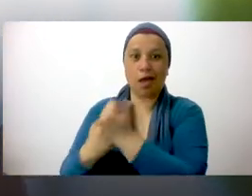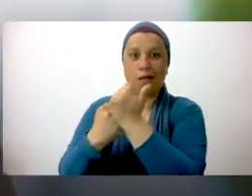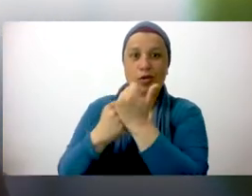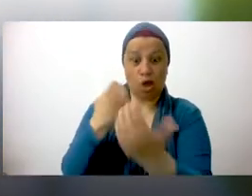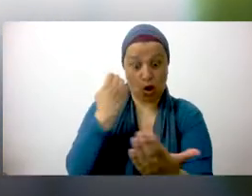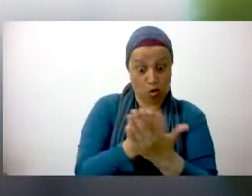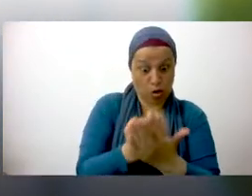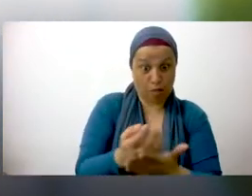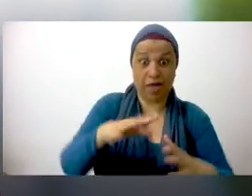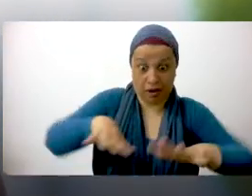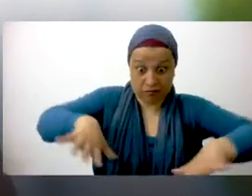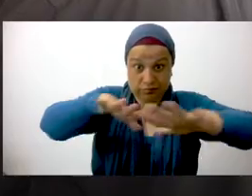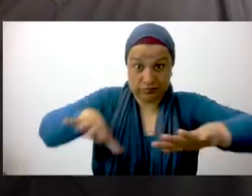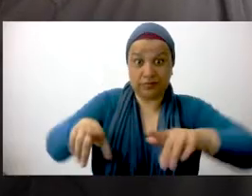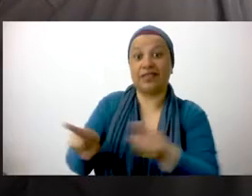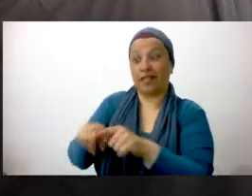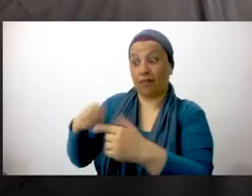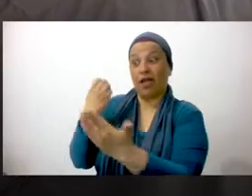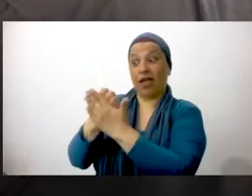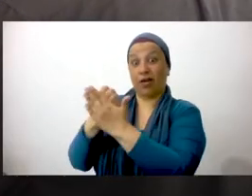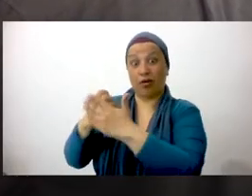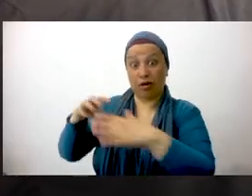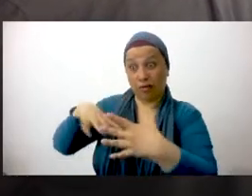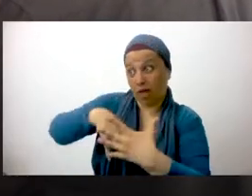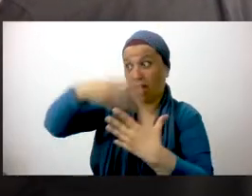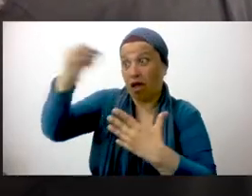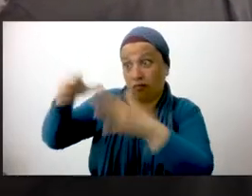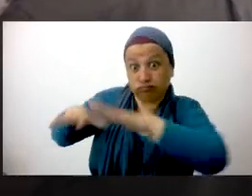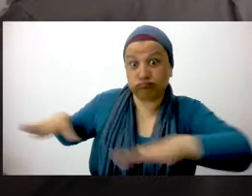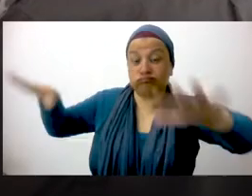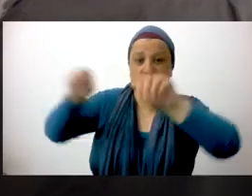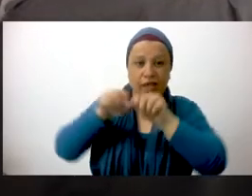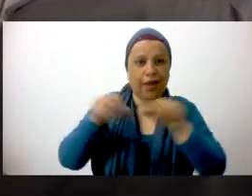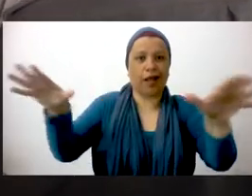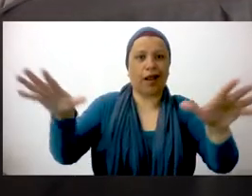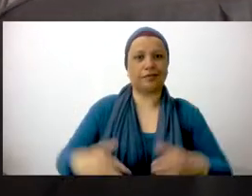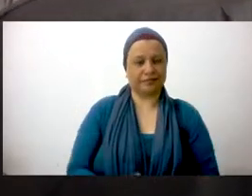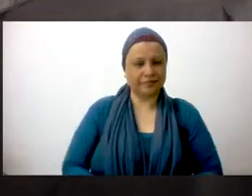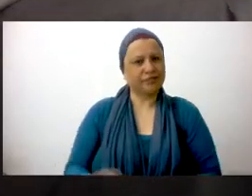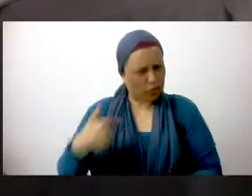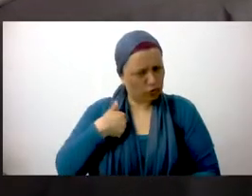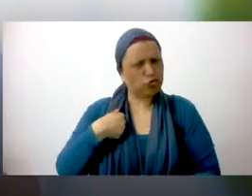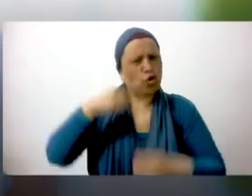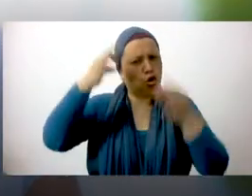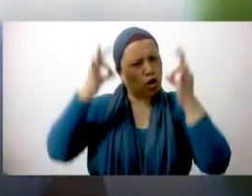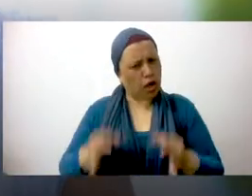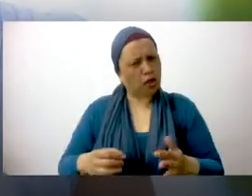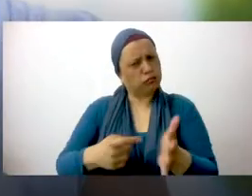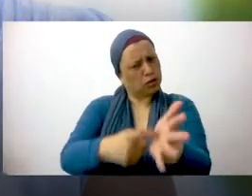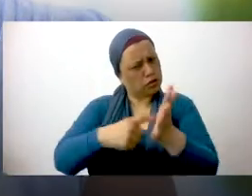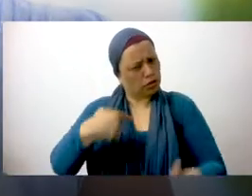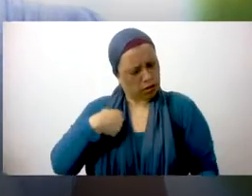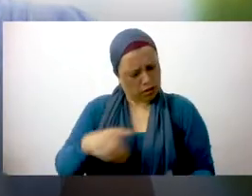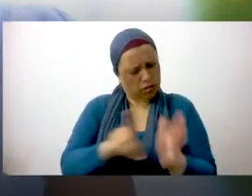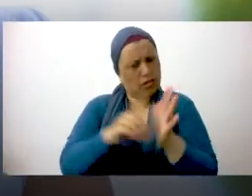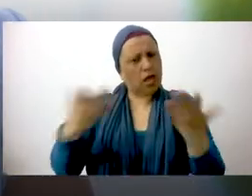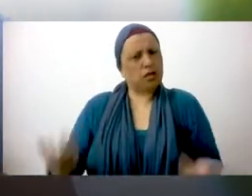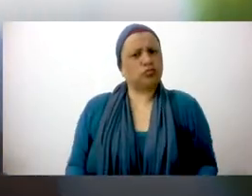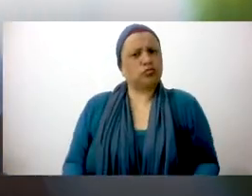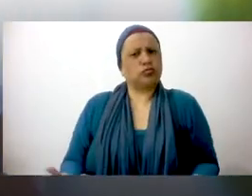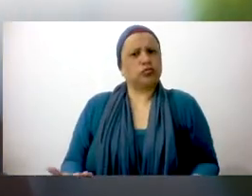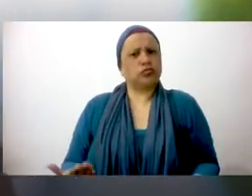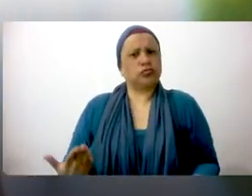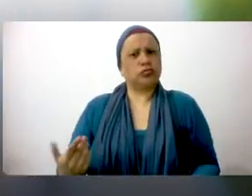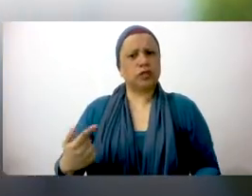aportando a esta economía interna y también externa a nivel de la sociedad. Yo creo que exigir